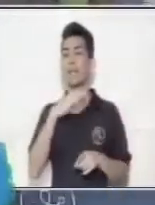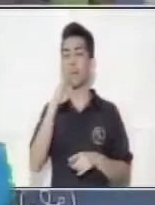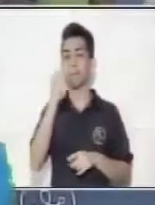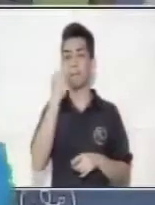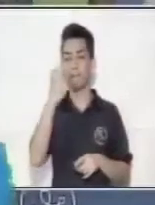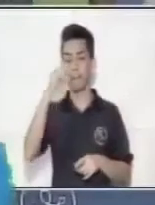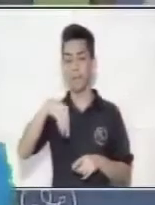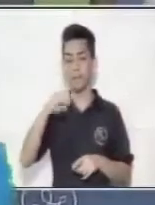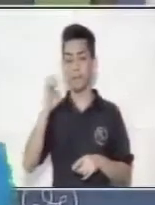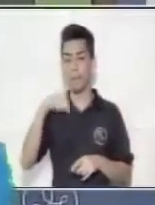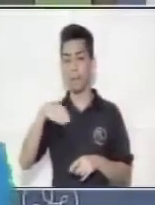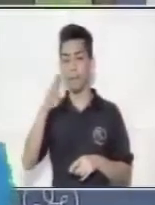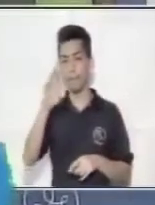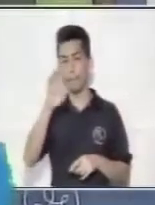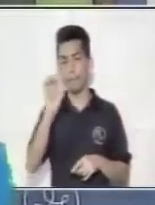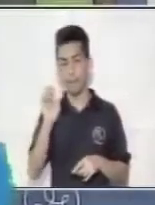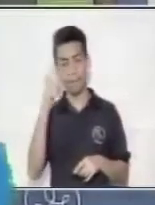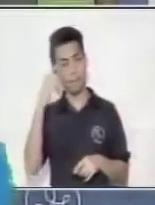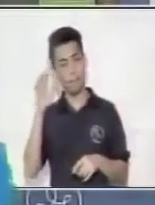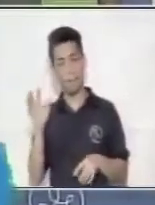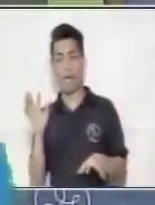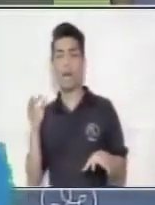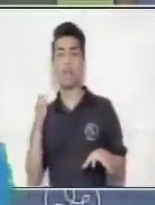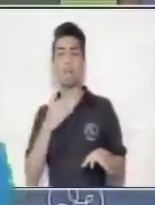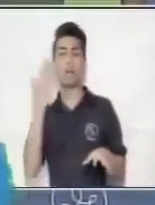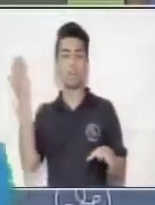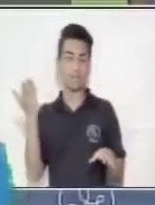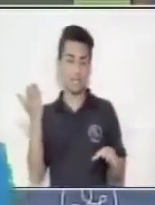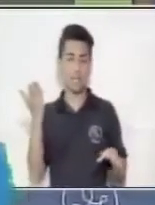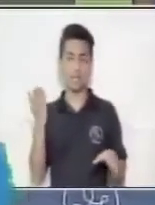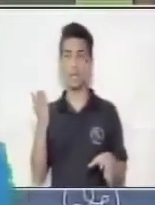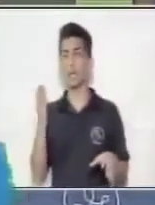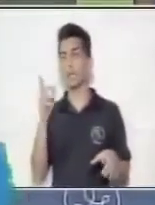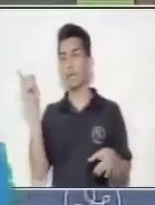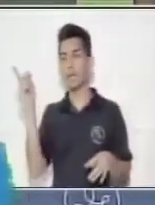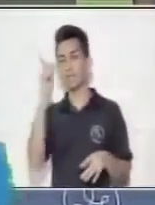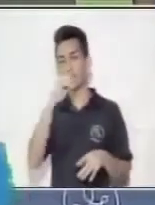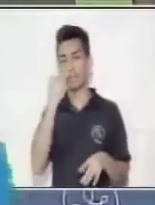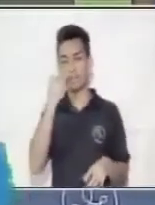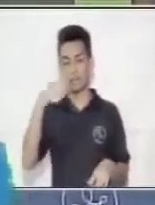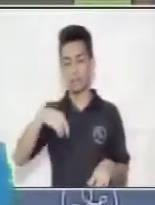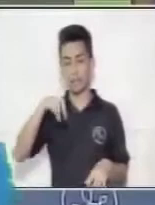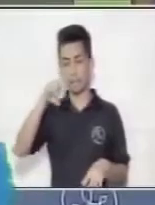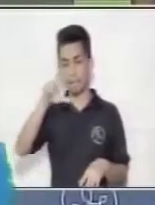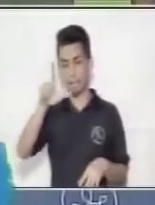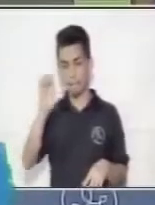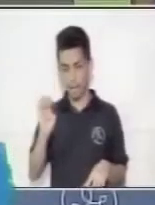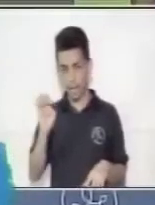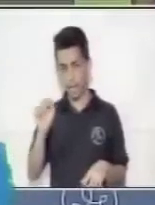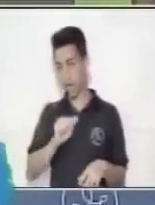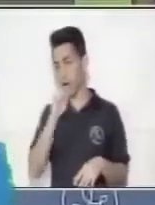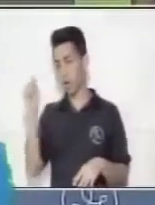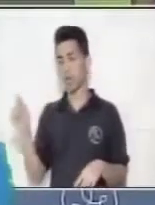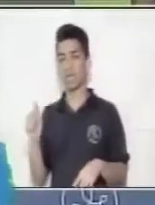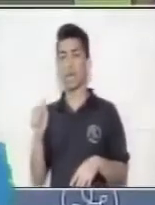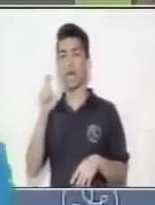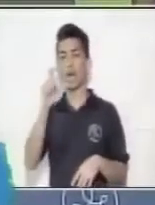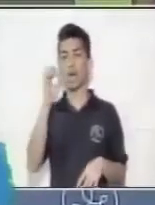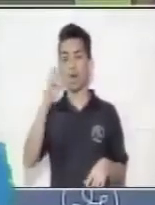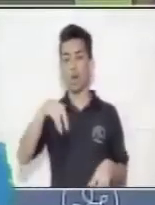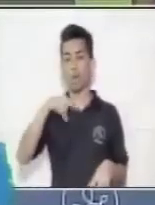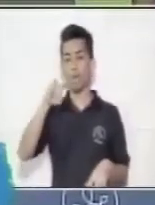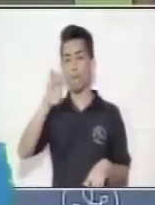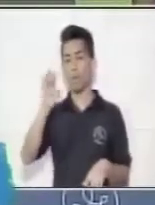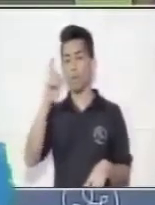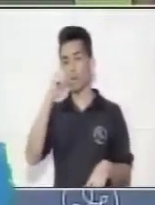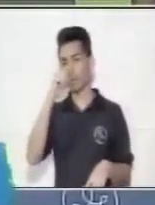que son las oraciones simples y las oraciones compuestas. Entonces, ¿cómo nosotros podemos identificar la oración